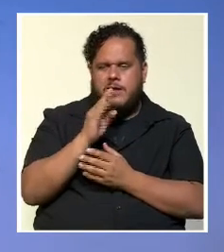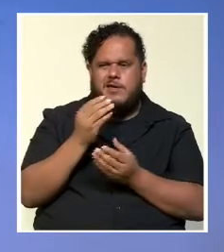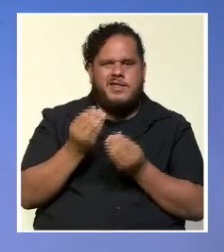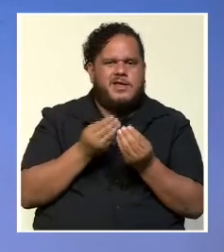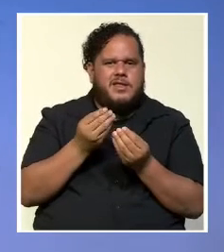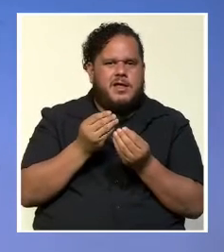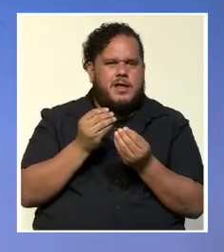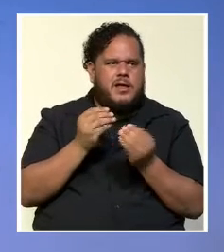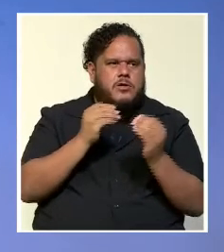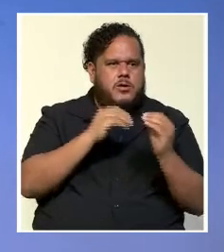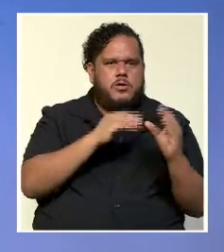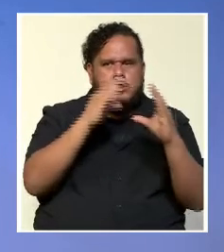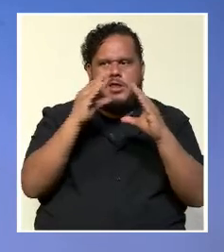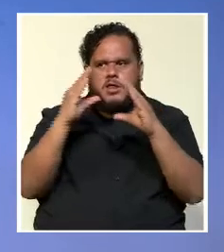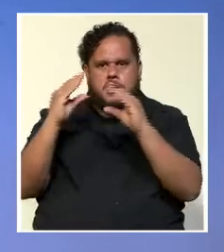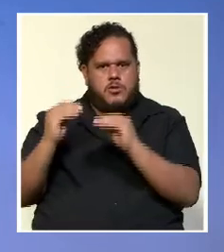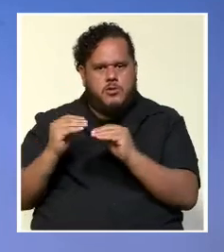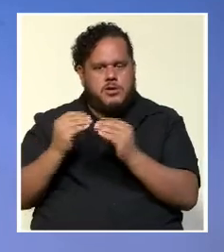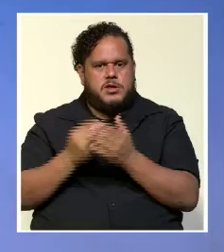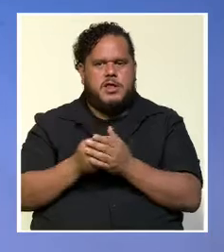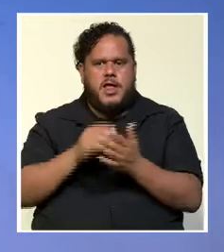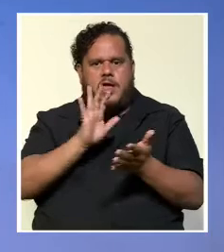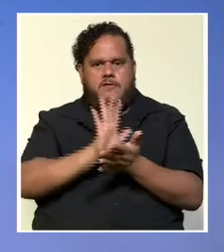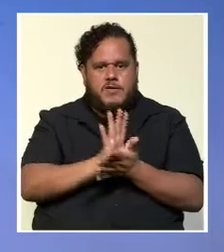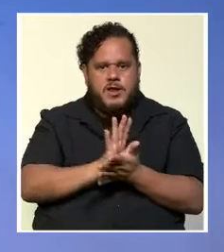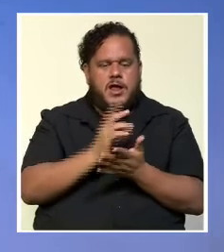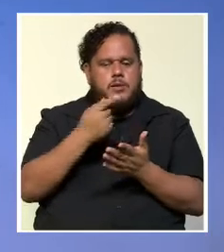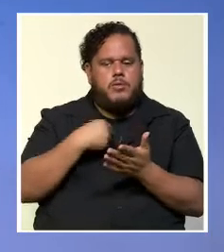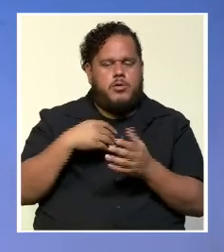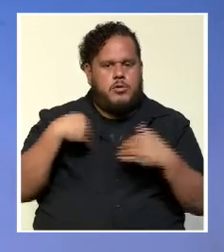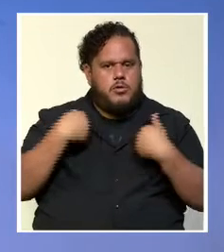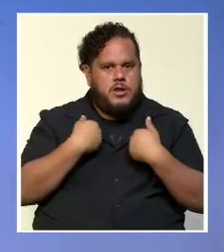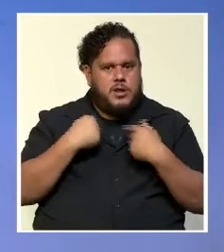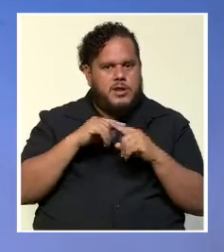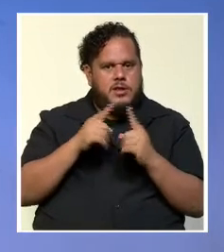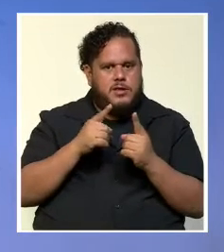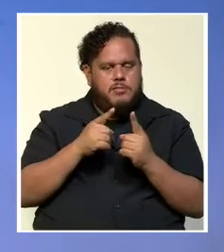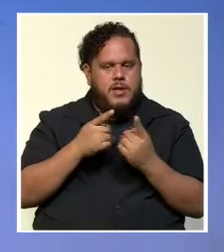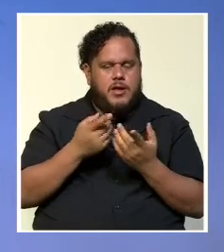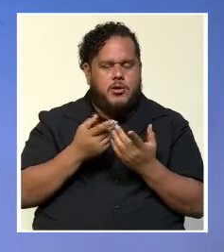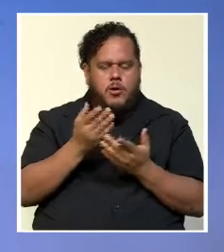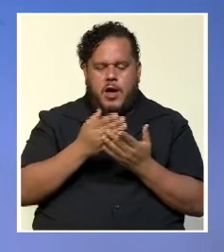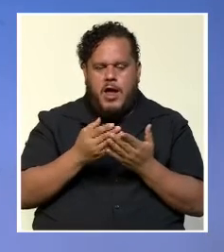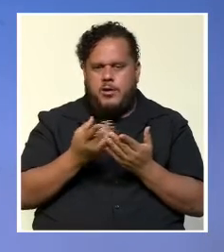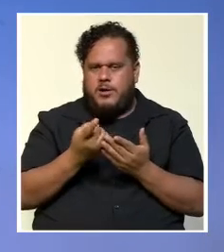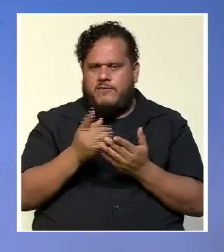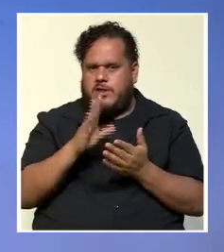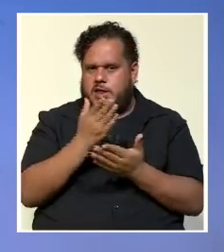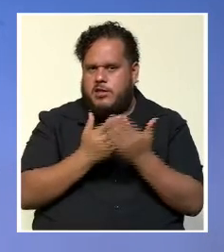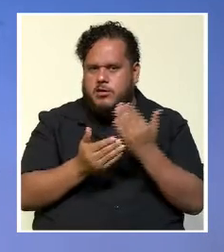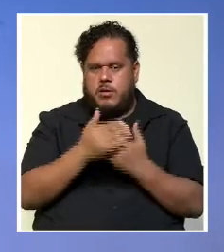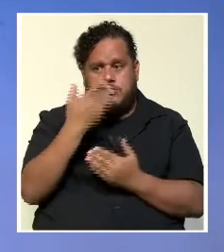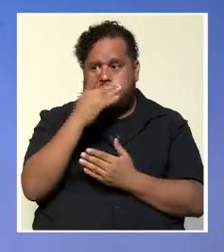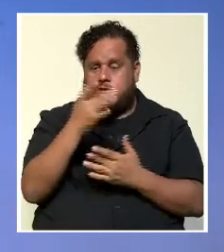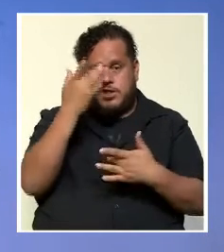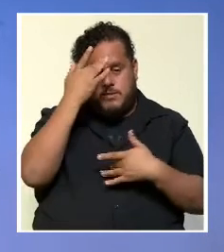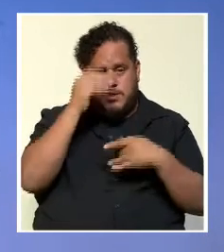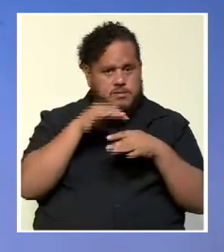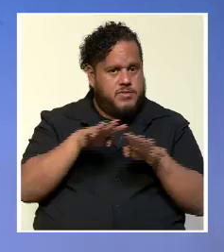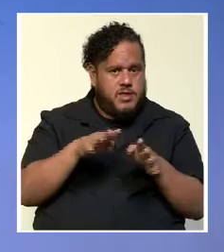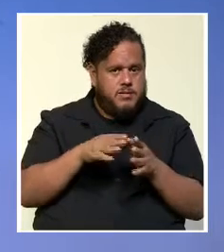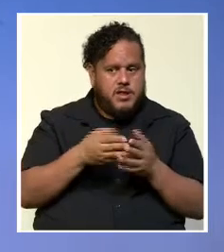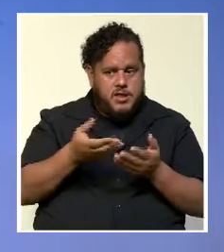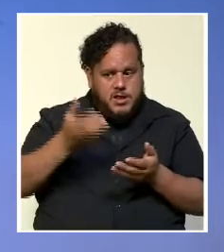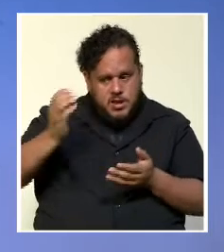días y las noches. Frena por los animales, pero atrapa una luciérnaga en sus manos. No sabe de epidemias y toma agua